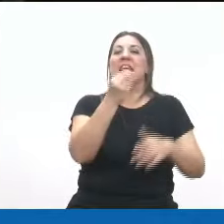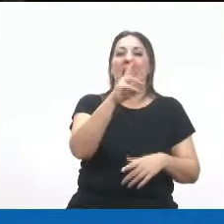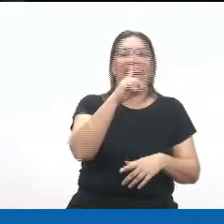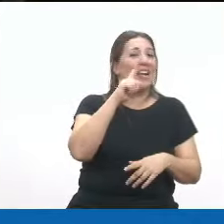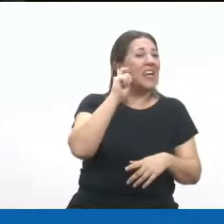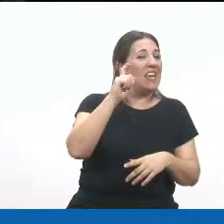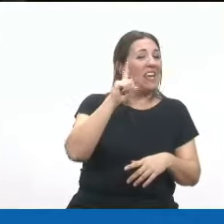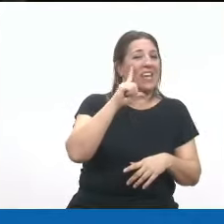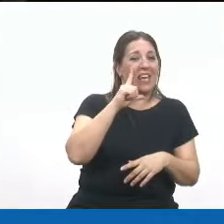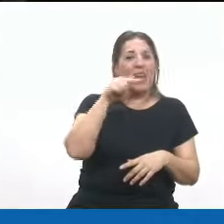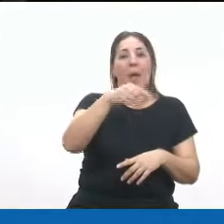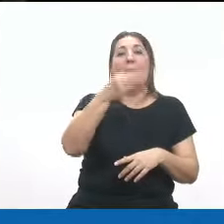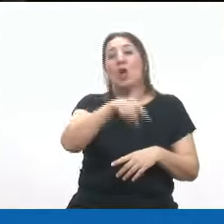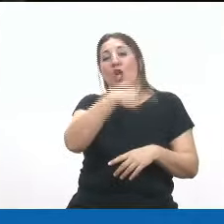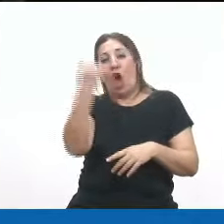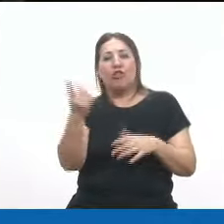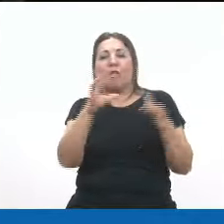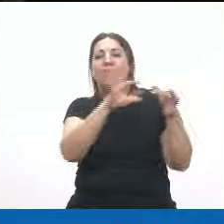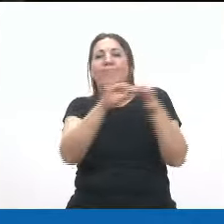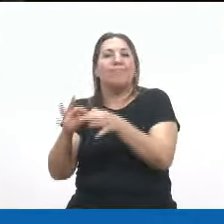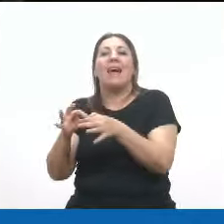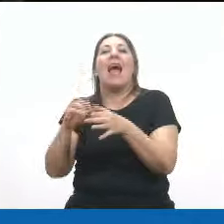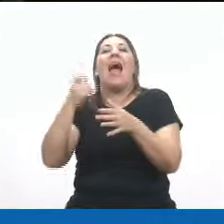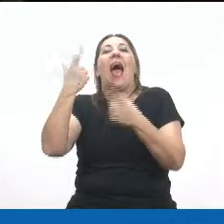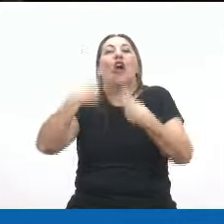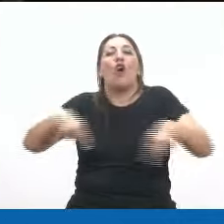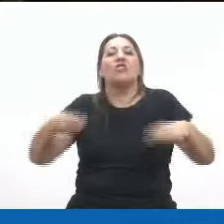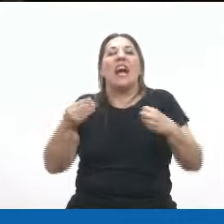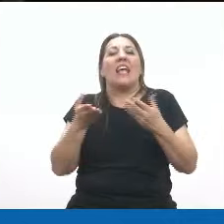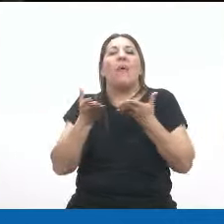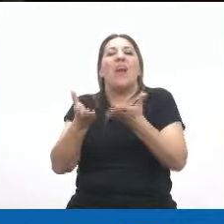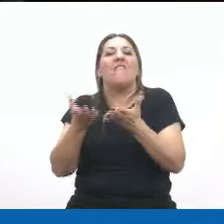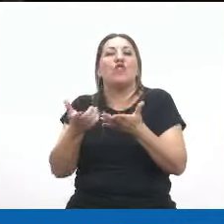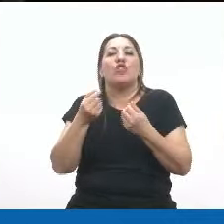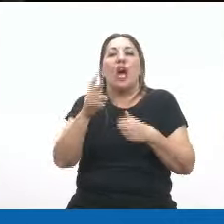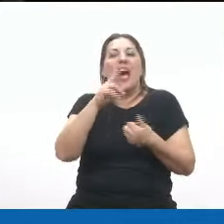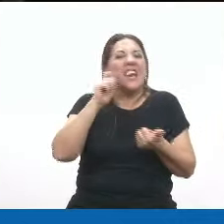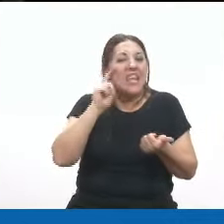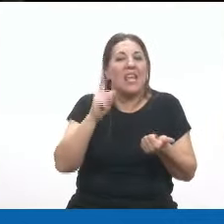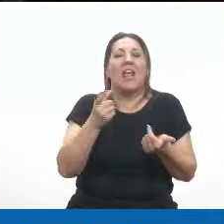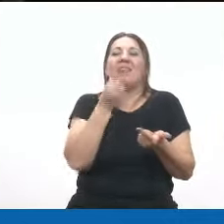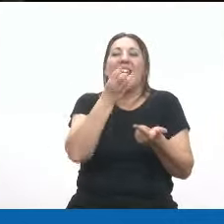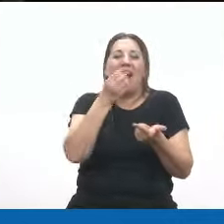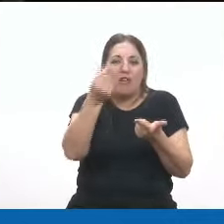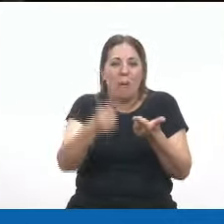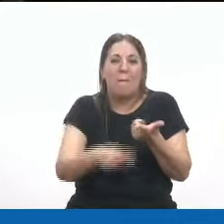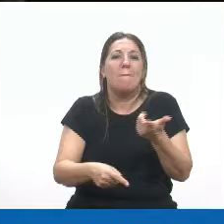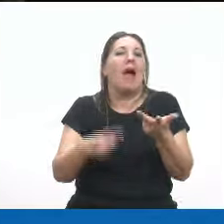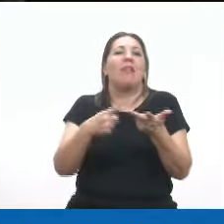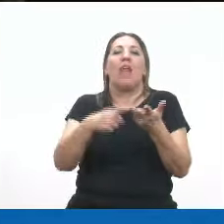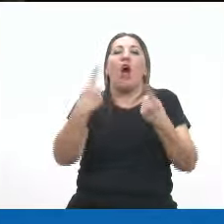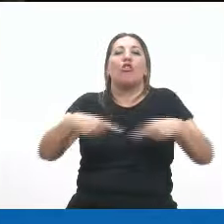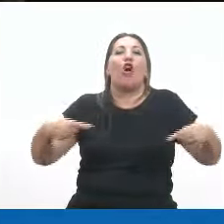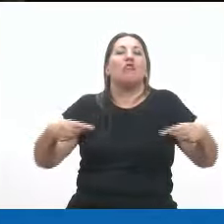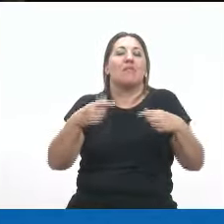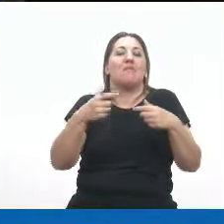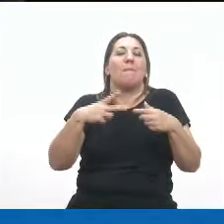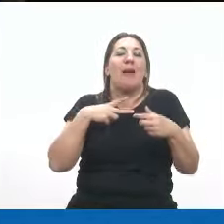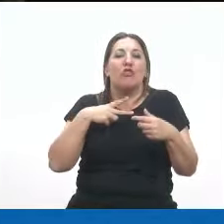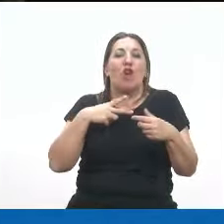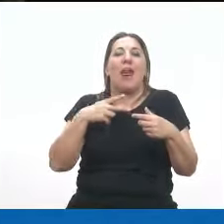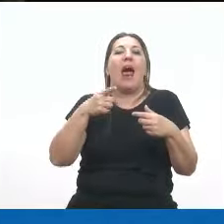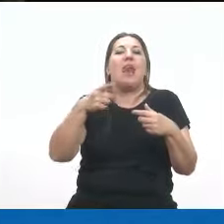una concatenación con beneficios para el rigi el rigi el blanqueo bienes personales todo tiene que